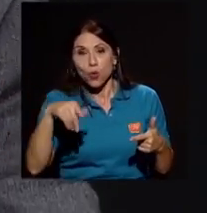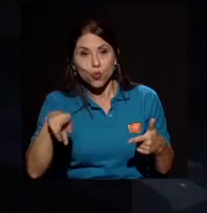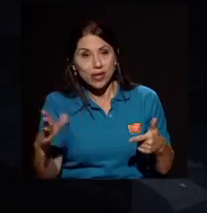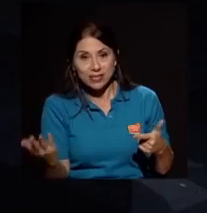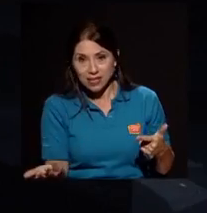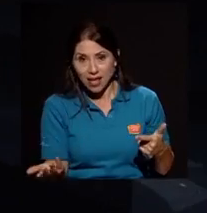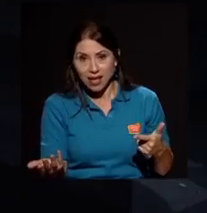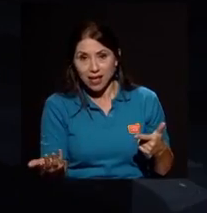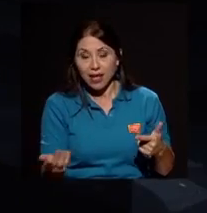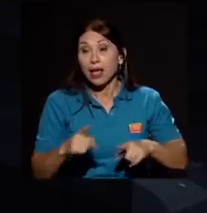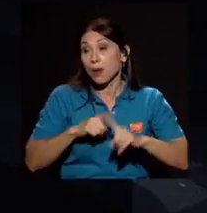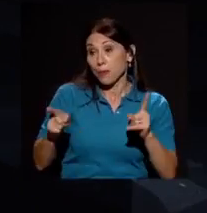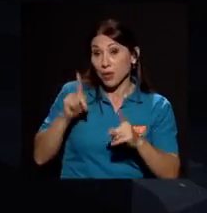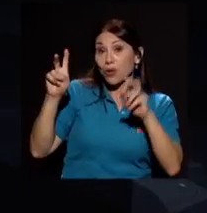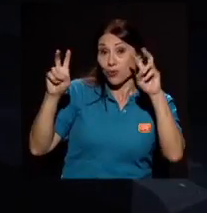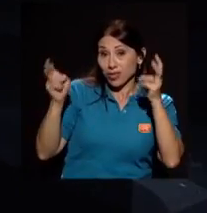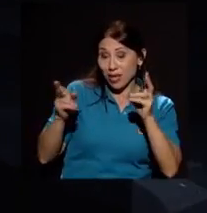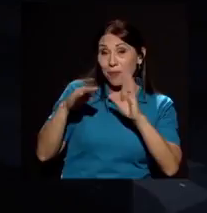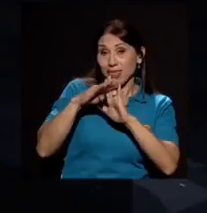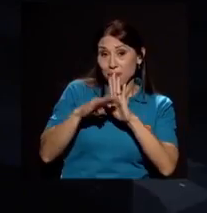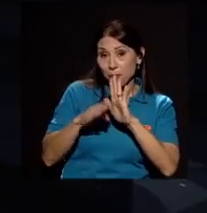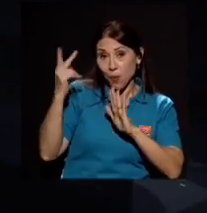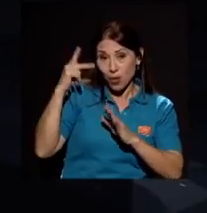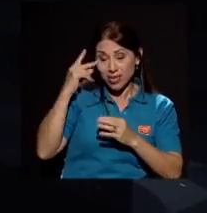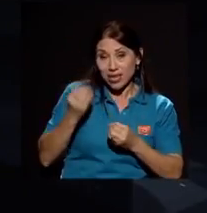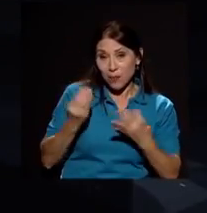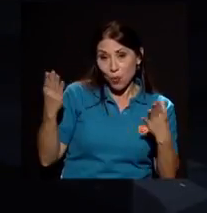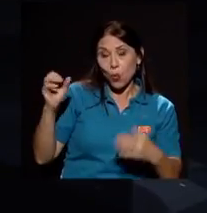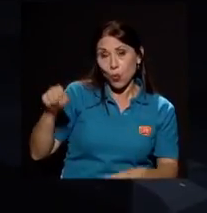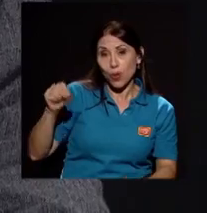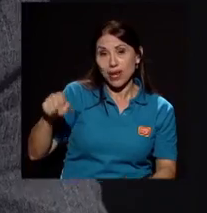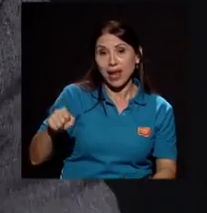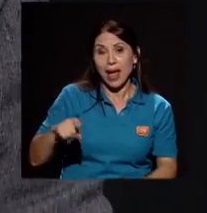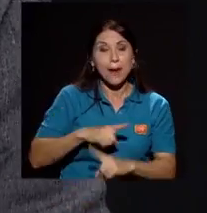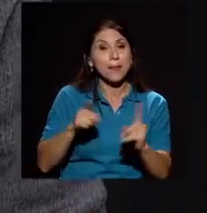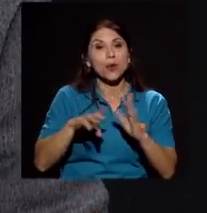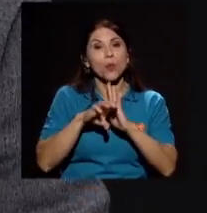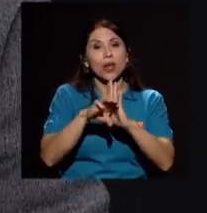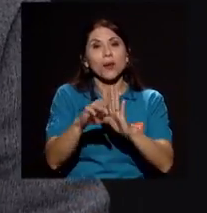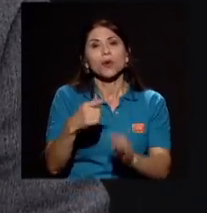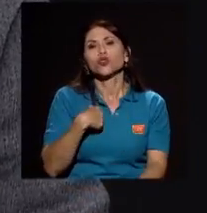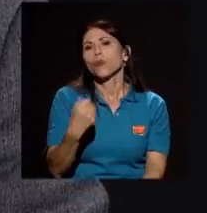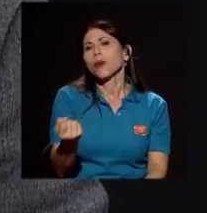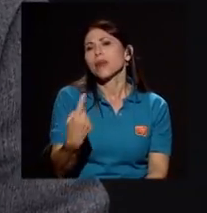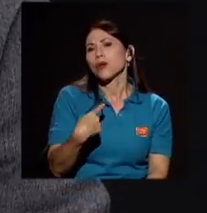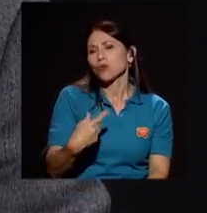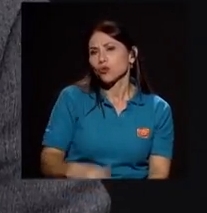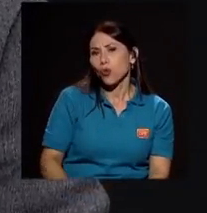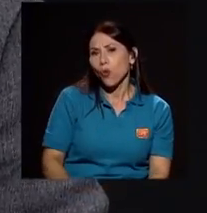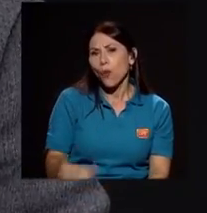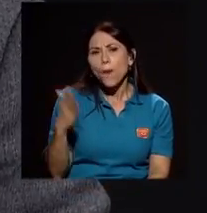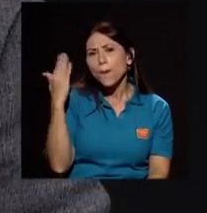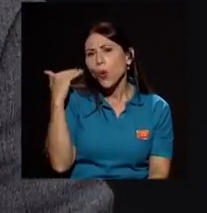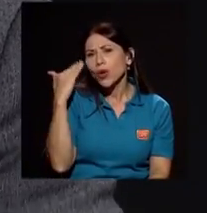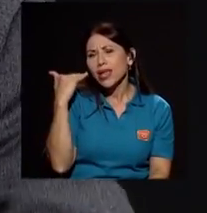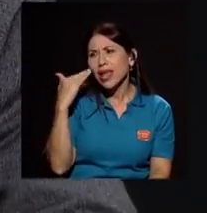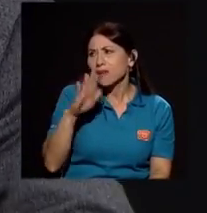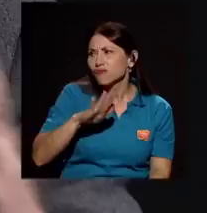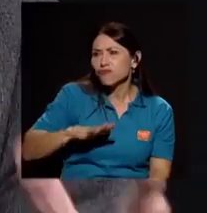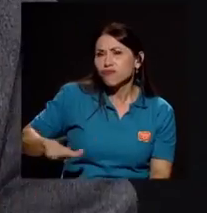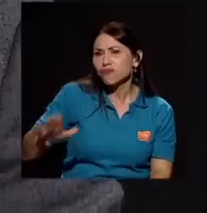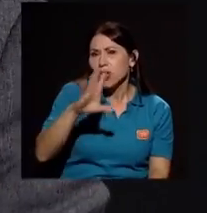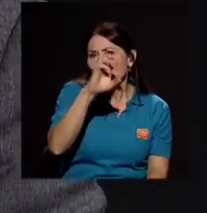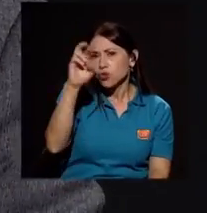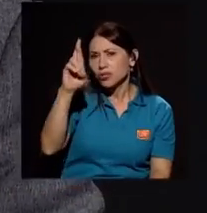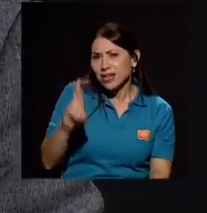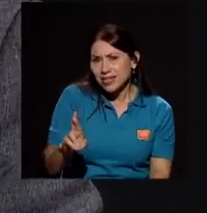qué hay un llamada política pública claro pero por ejemplo yo me pregunto por qué en costa rica no tenemos con al